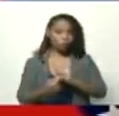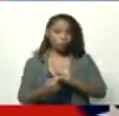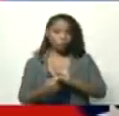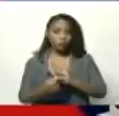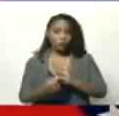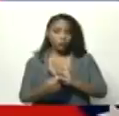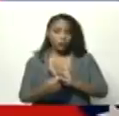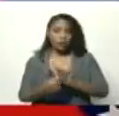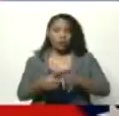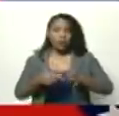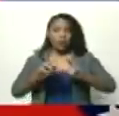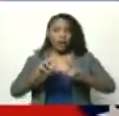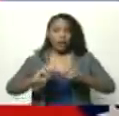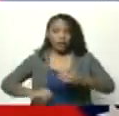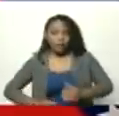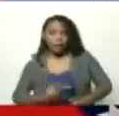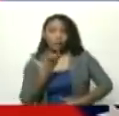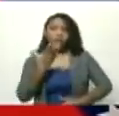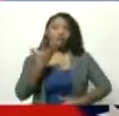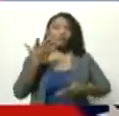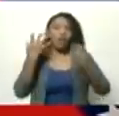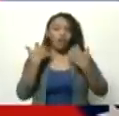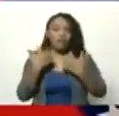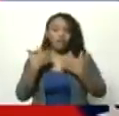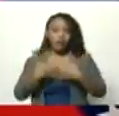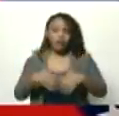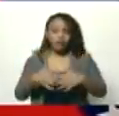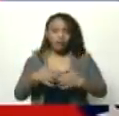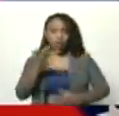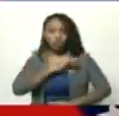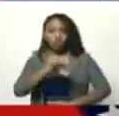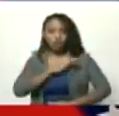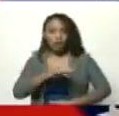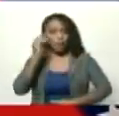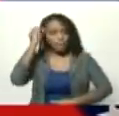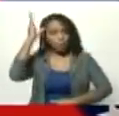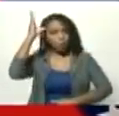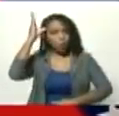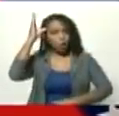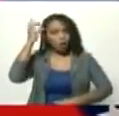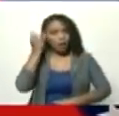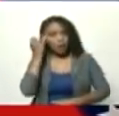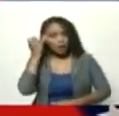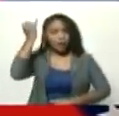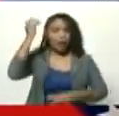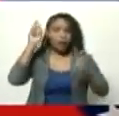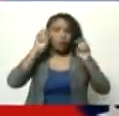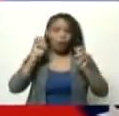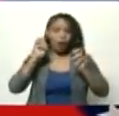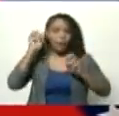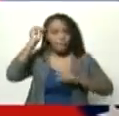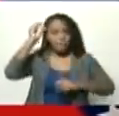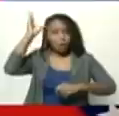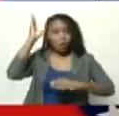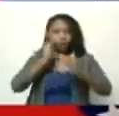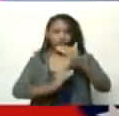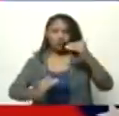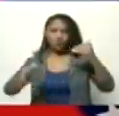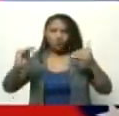renacimiento de una industria soberana, capaz de reinventarse, capaz de superar